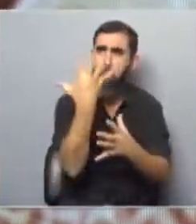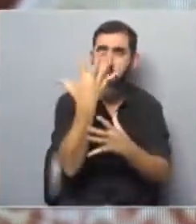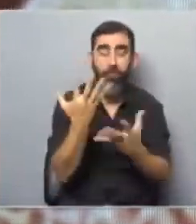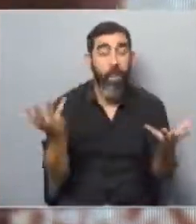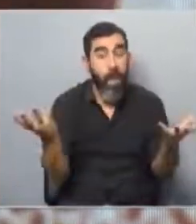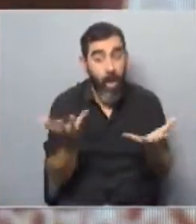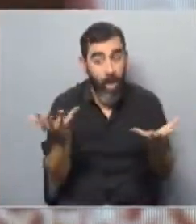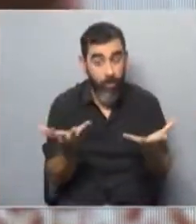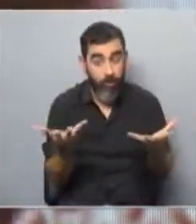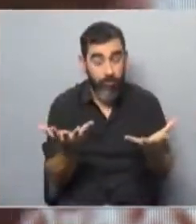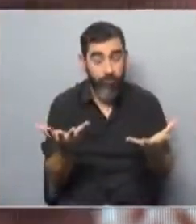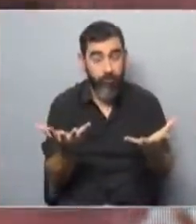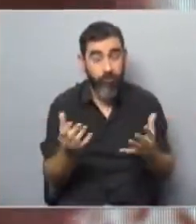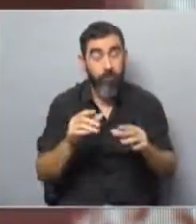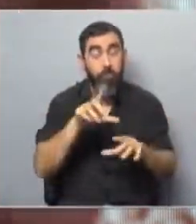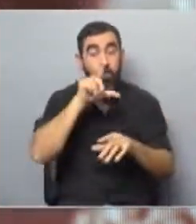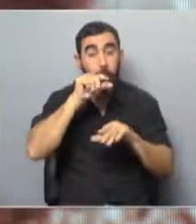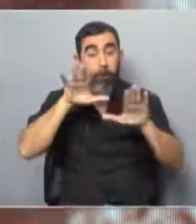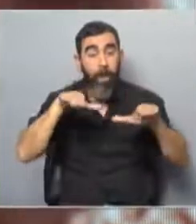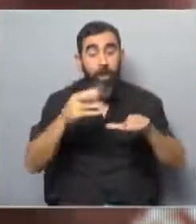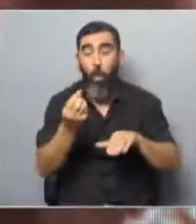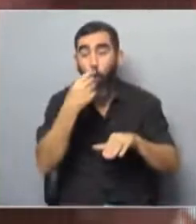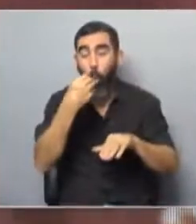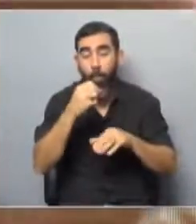ahora los pájaros consumen